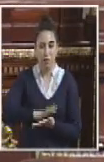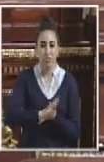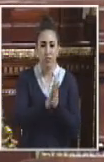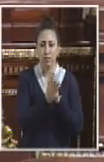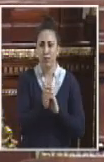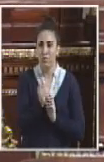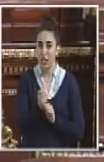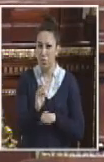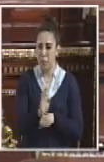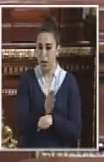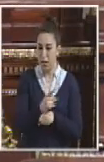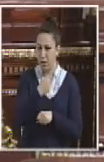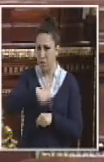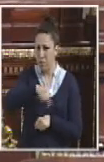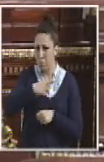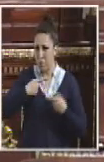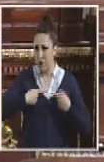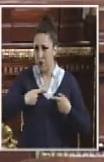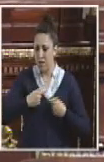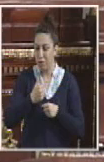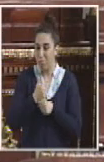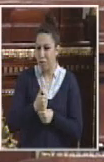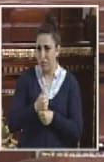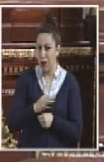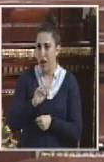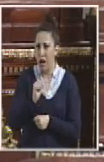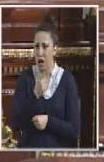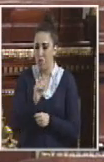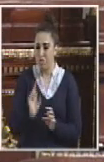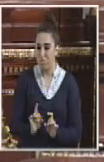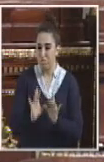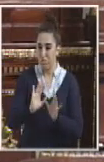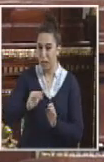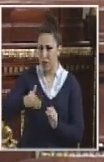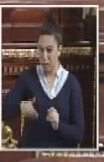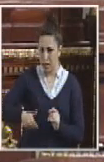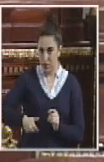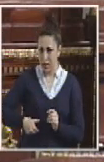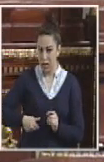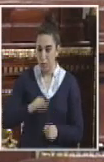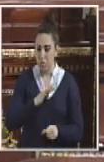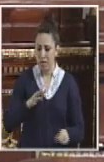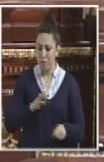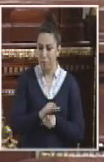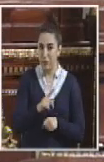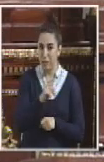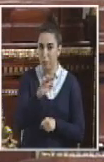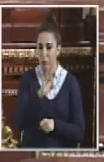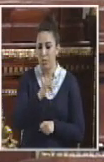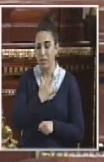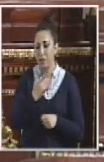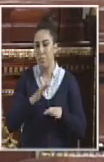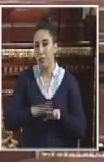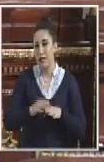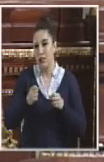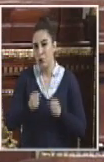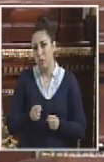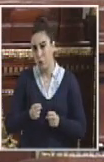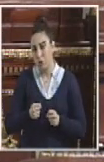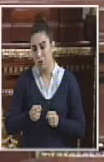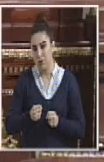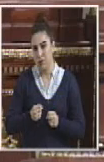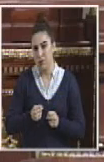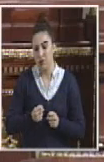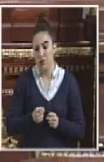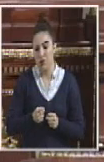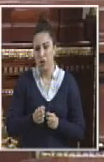importantes para quienes sufren un accidente y que tengan esa cobertura. Con esto estamos garantizando